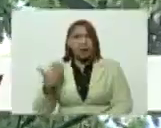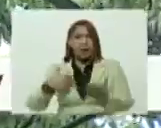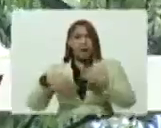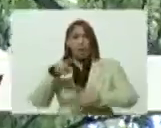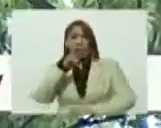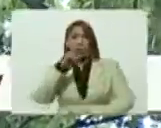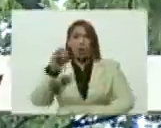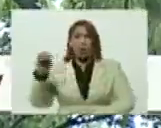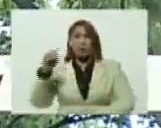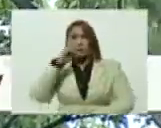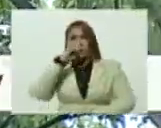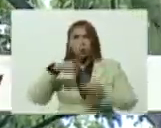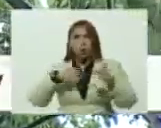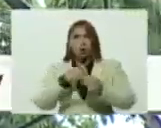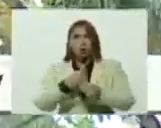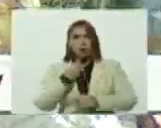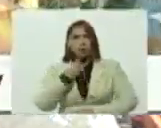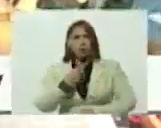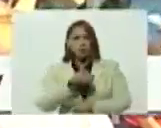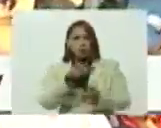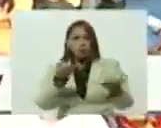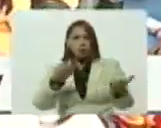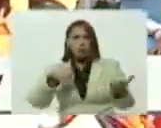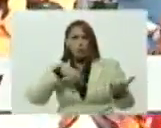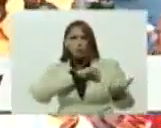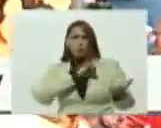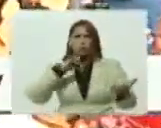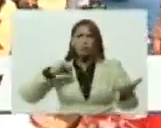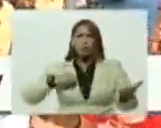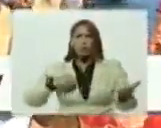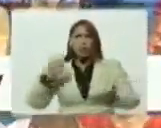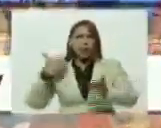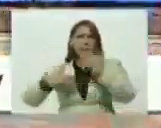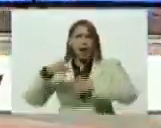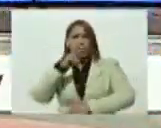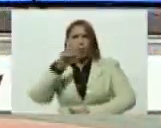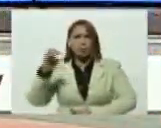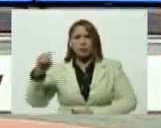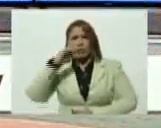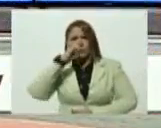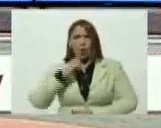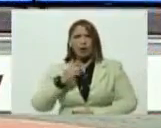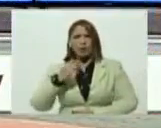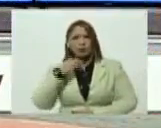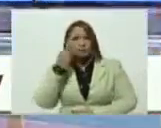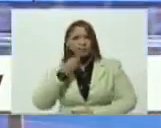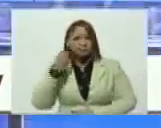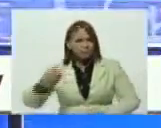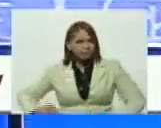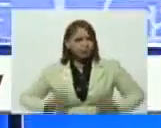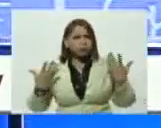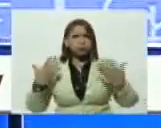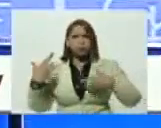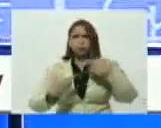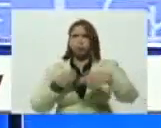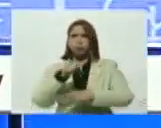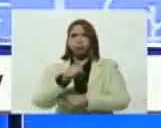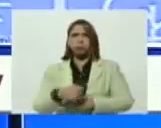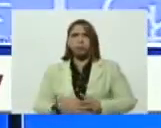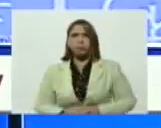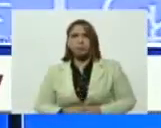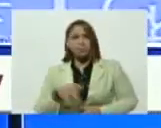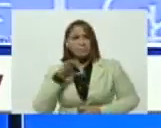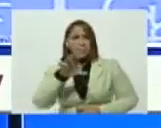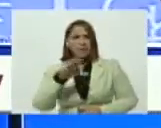200 años. Como dicen ustedes, somos los de hace 200 años, hecho juventud revolucionaria, hecho